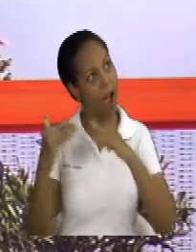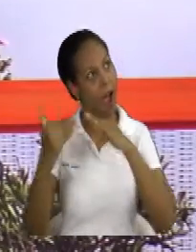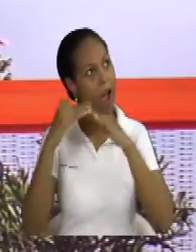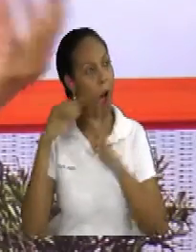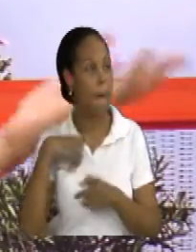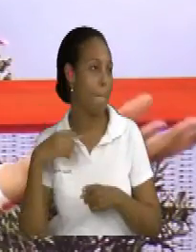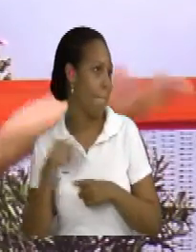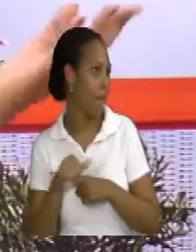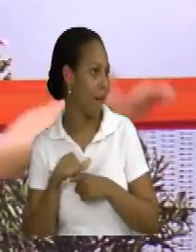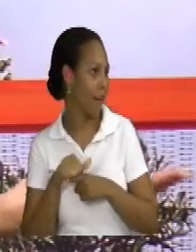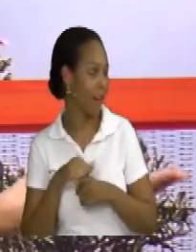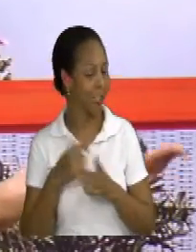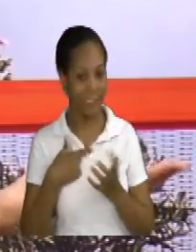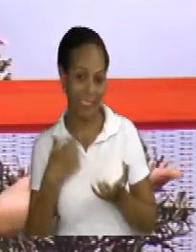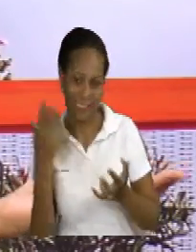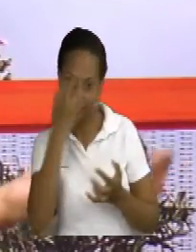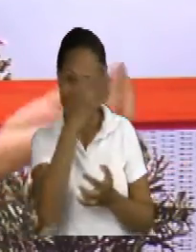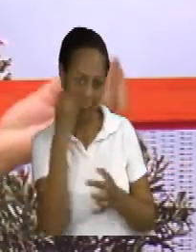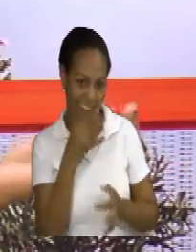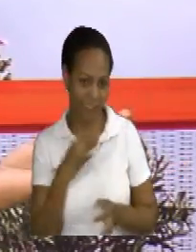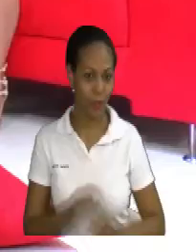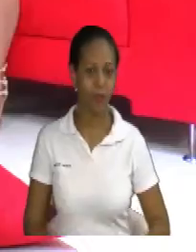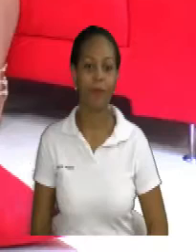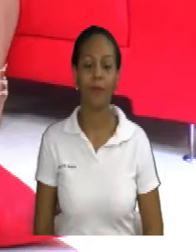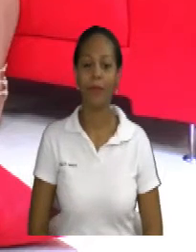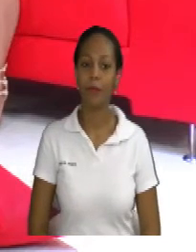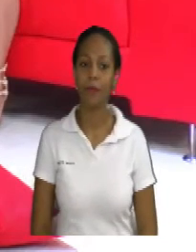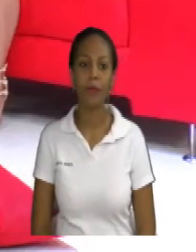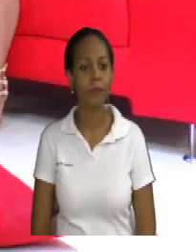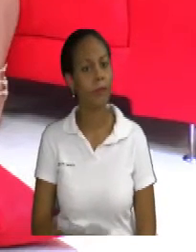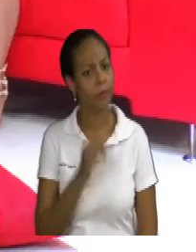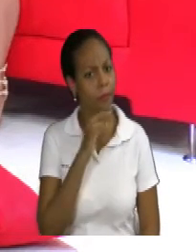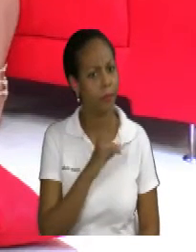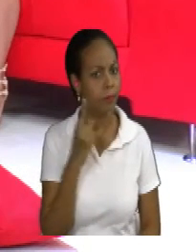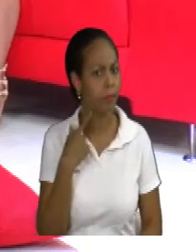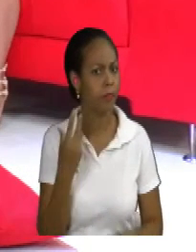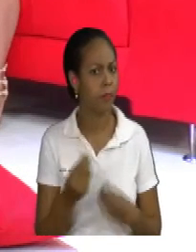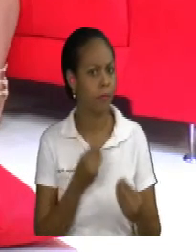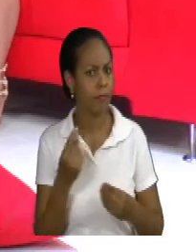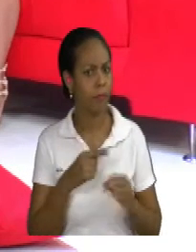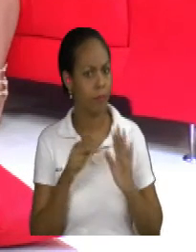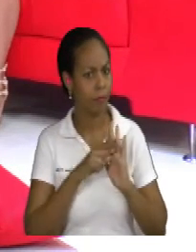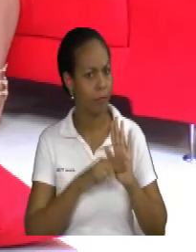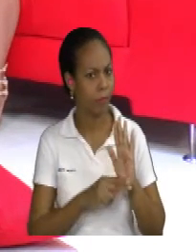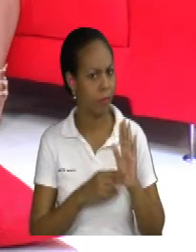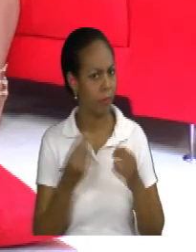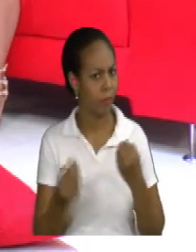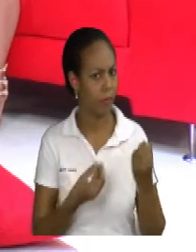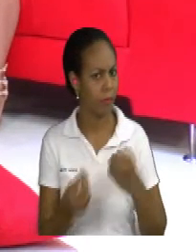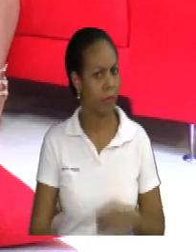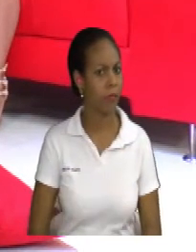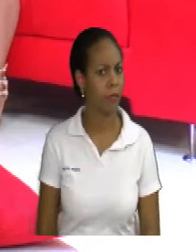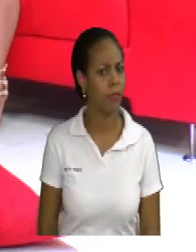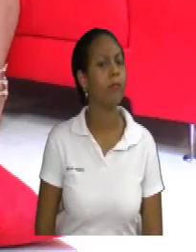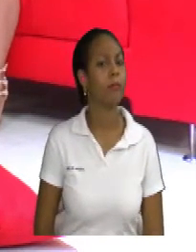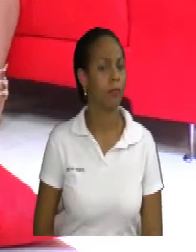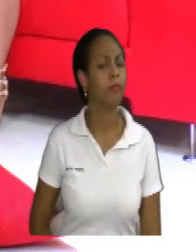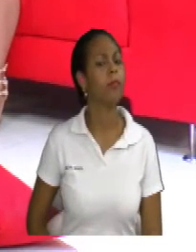Ana. Cuénteme, ¿cuáles son los requisitos que deben seguir las personas que quieran inscribirse? Kiara, bueno, los requisitos